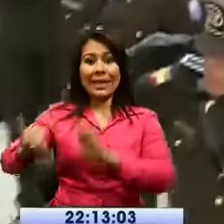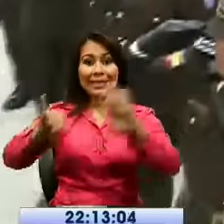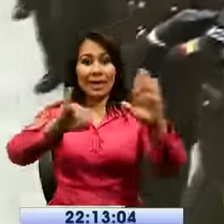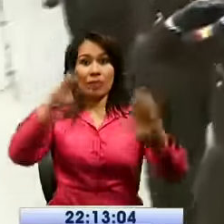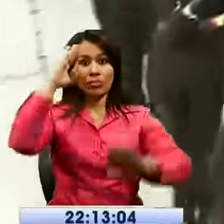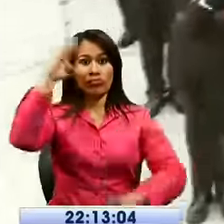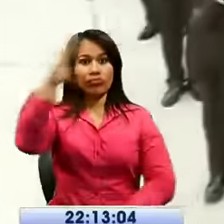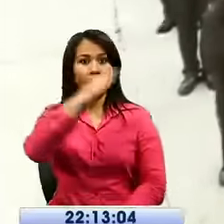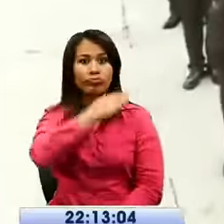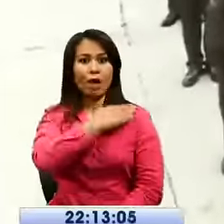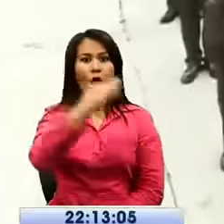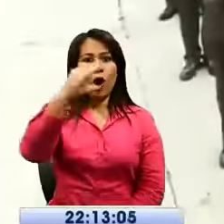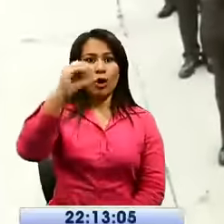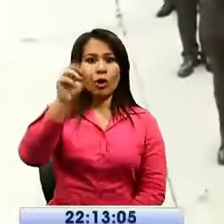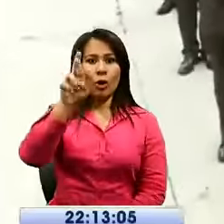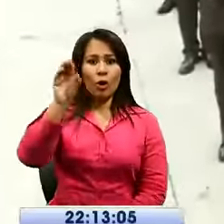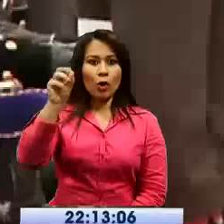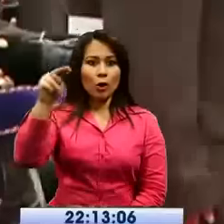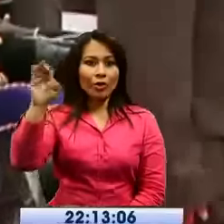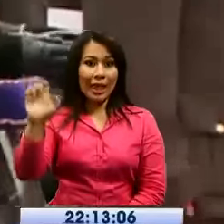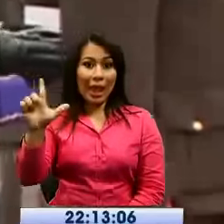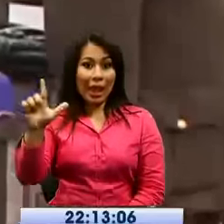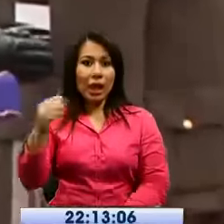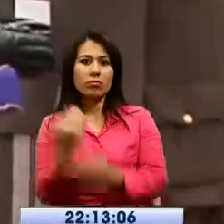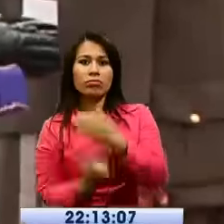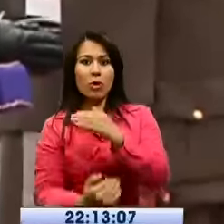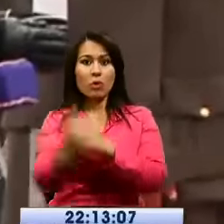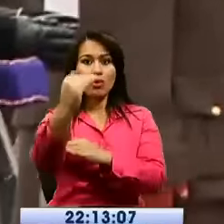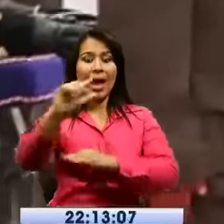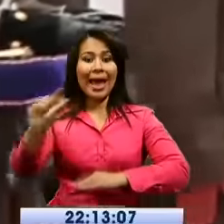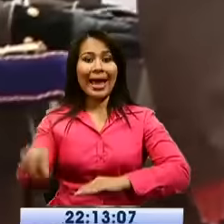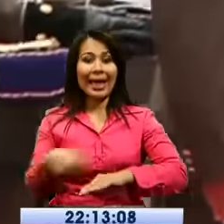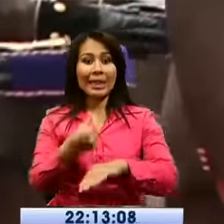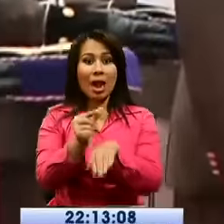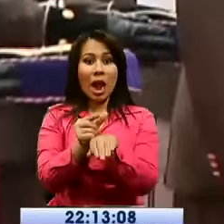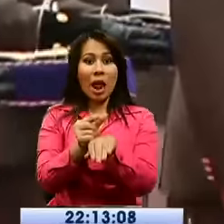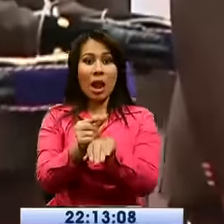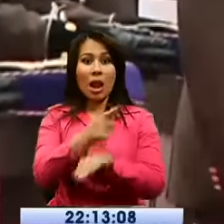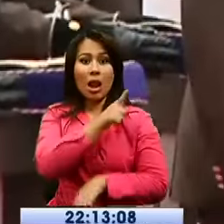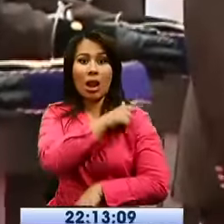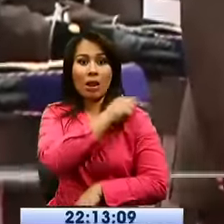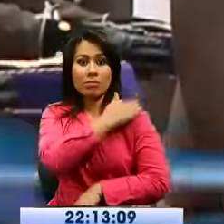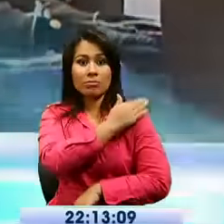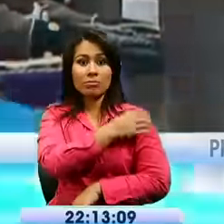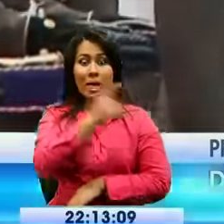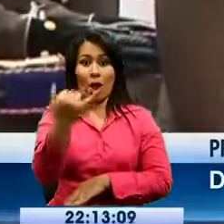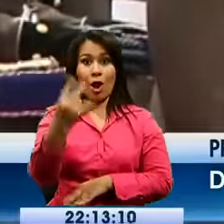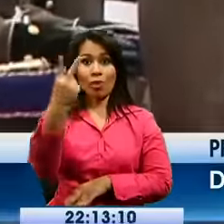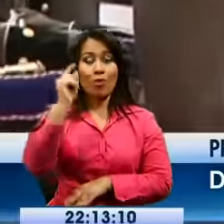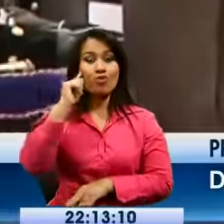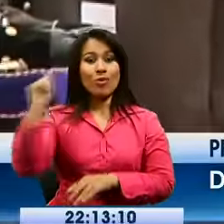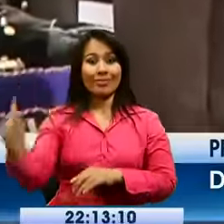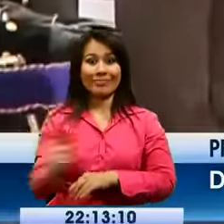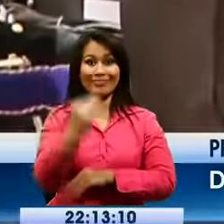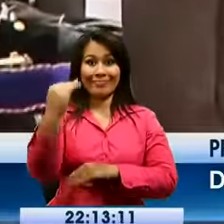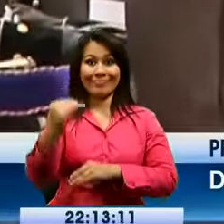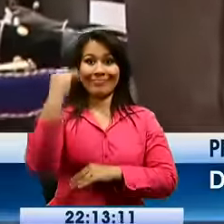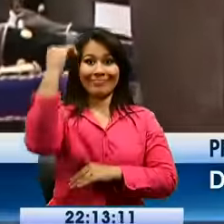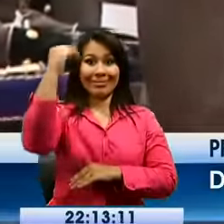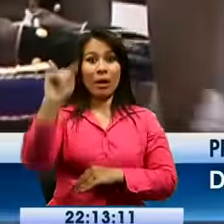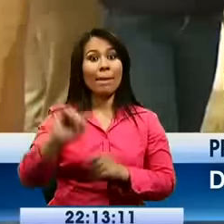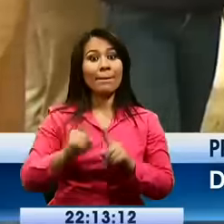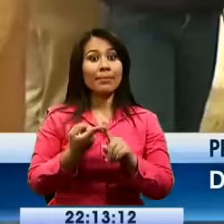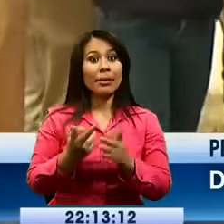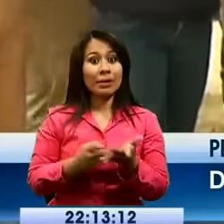grado de generales de distrito, entre ellos 2 mujeres, quienes por primera vez en la historia de la institución llegan a ese